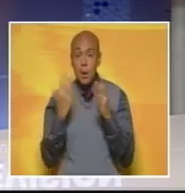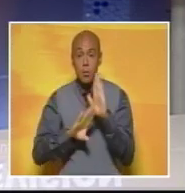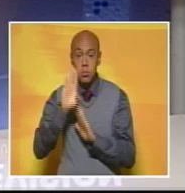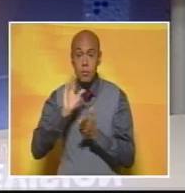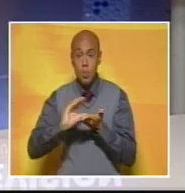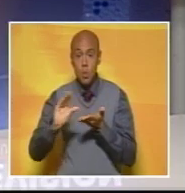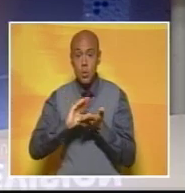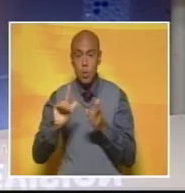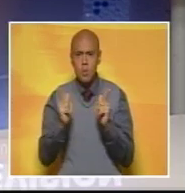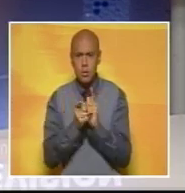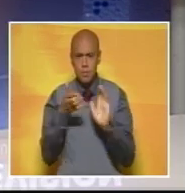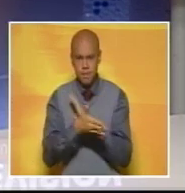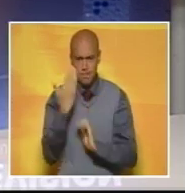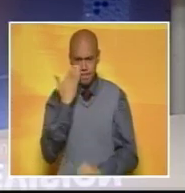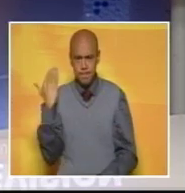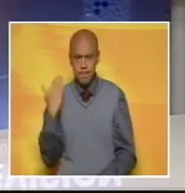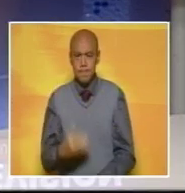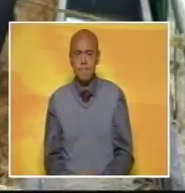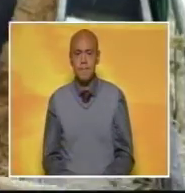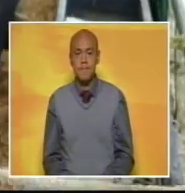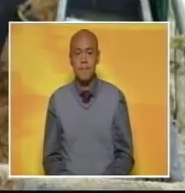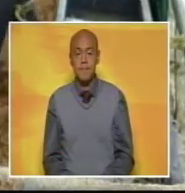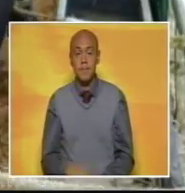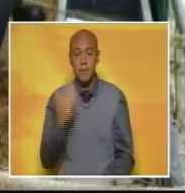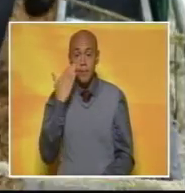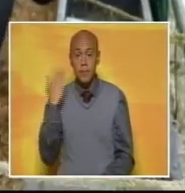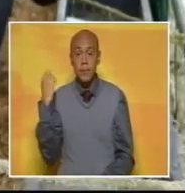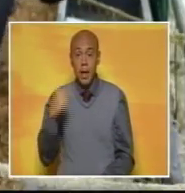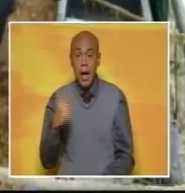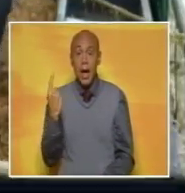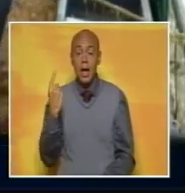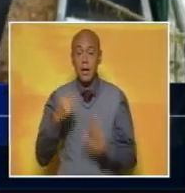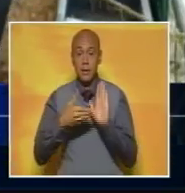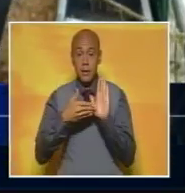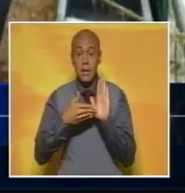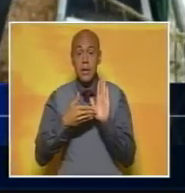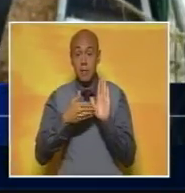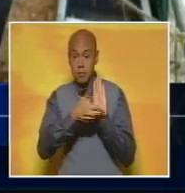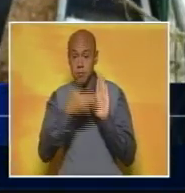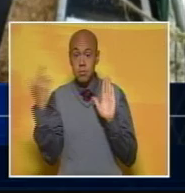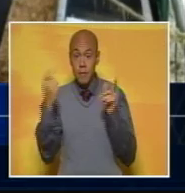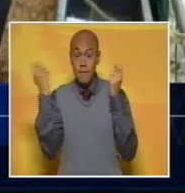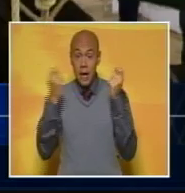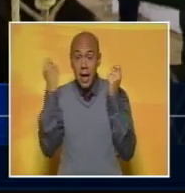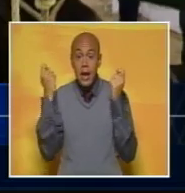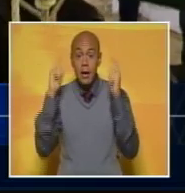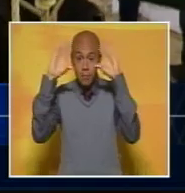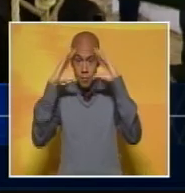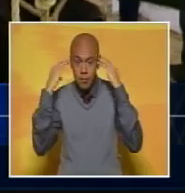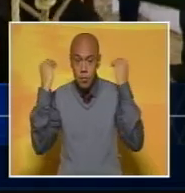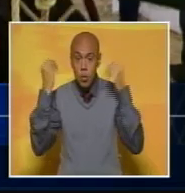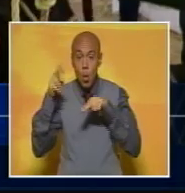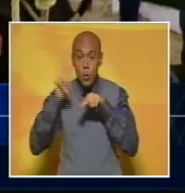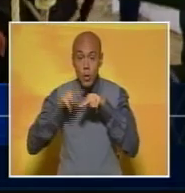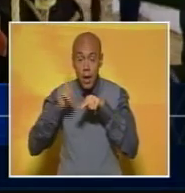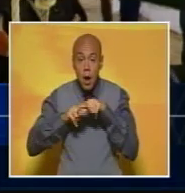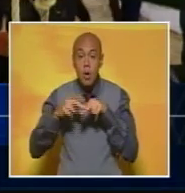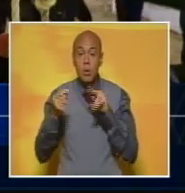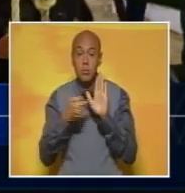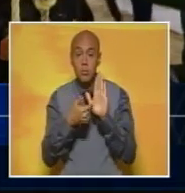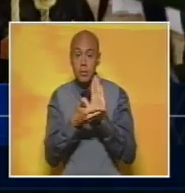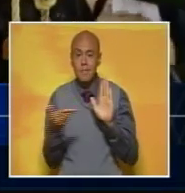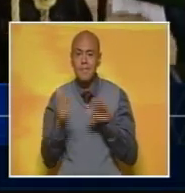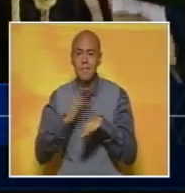Rodolfo Blanco tiene los detalles. Adelante. En la víspera de la Feria del Búfalo que se realizará en Carabobo, los ganaderos revelaron que el bajo